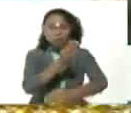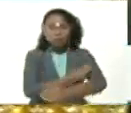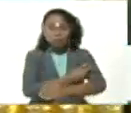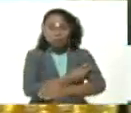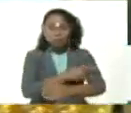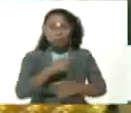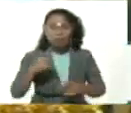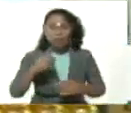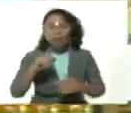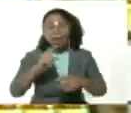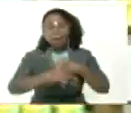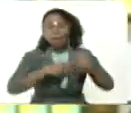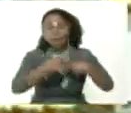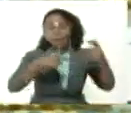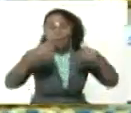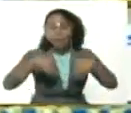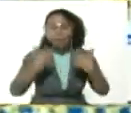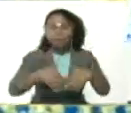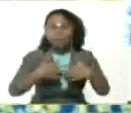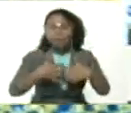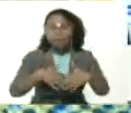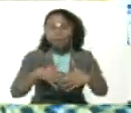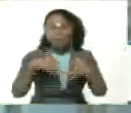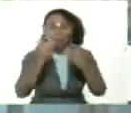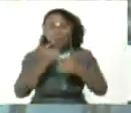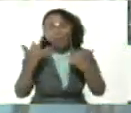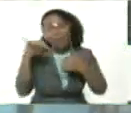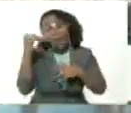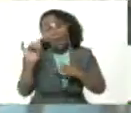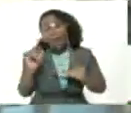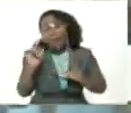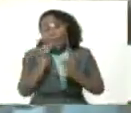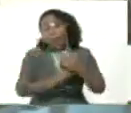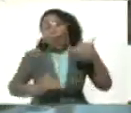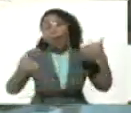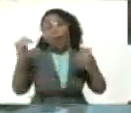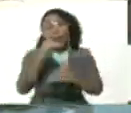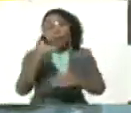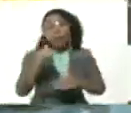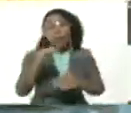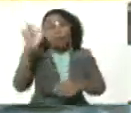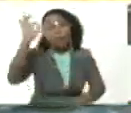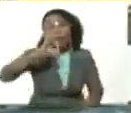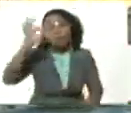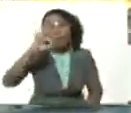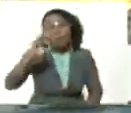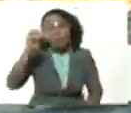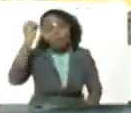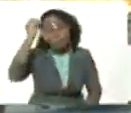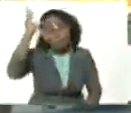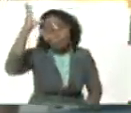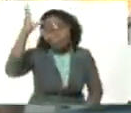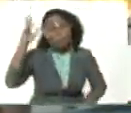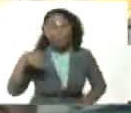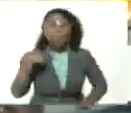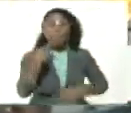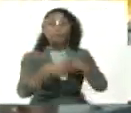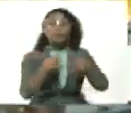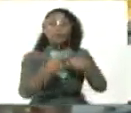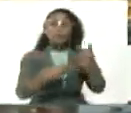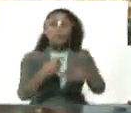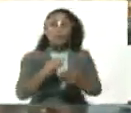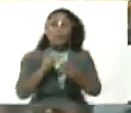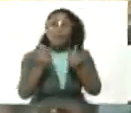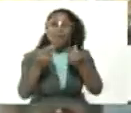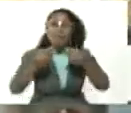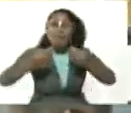la producción de esta empresa, ya que posee un alto porcentaje de la capacidad total de procesamiento de grasas